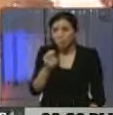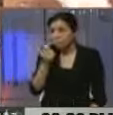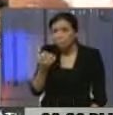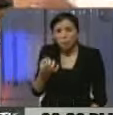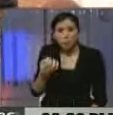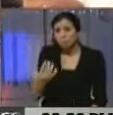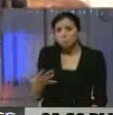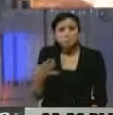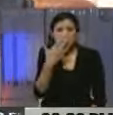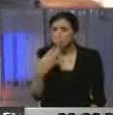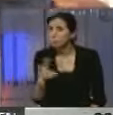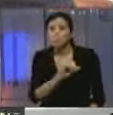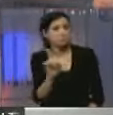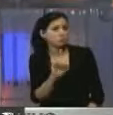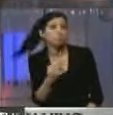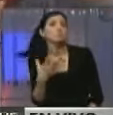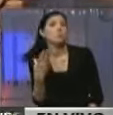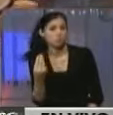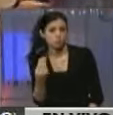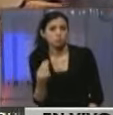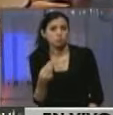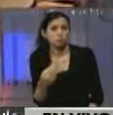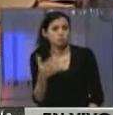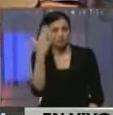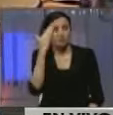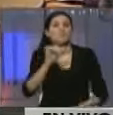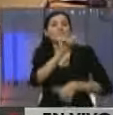Miguel Pérez Abad, vicepresidente de Economía, compañero.